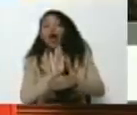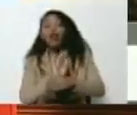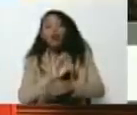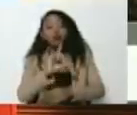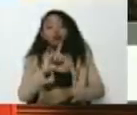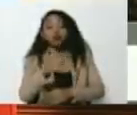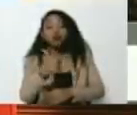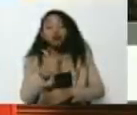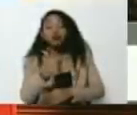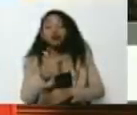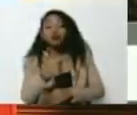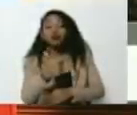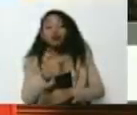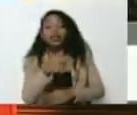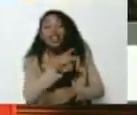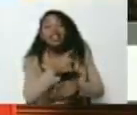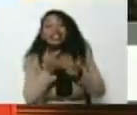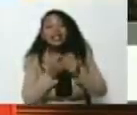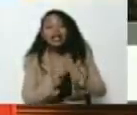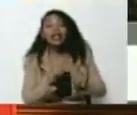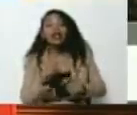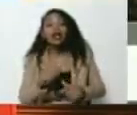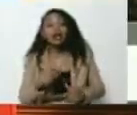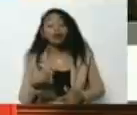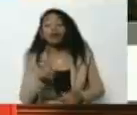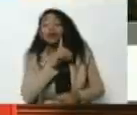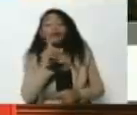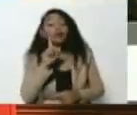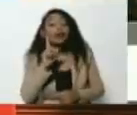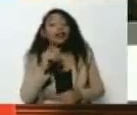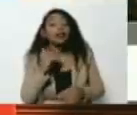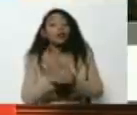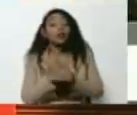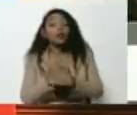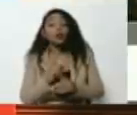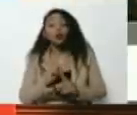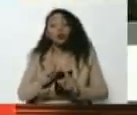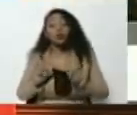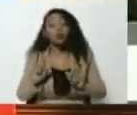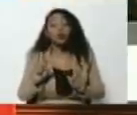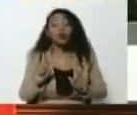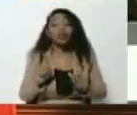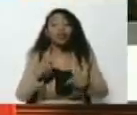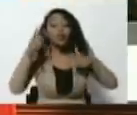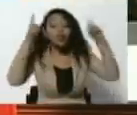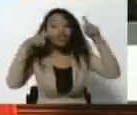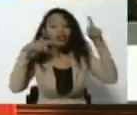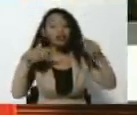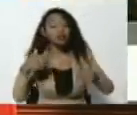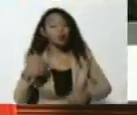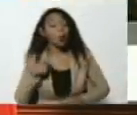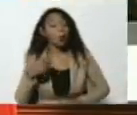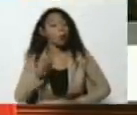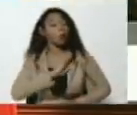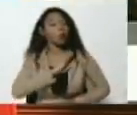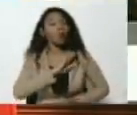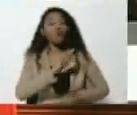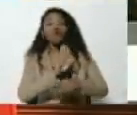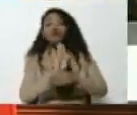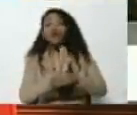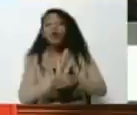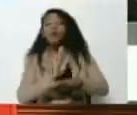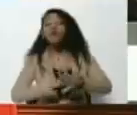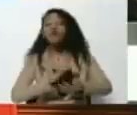con los divisionistas que tratan de llamarse marxistas, leninistas, y que son más chavistas que Chávez. Cuidado,